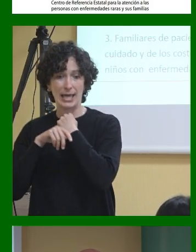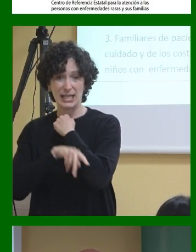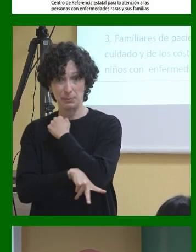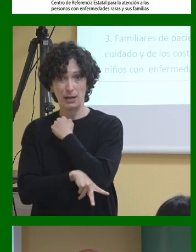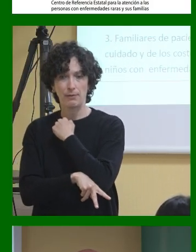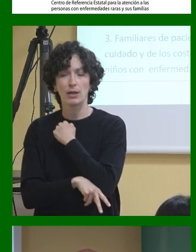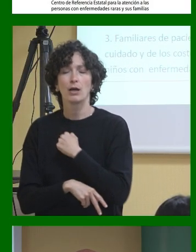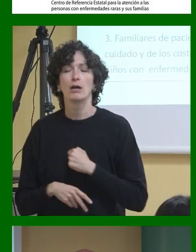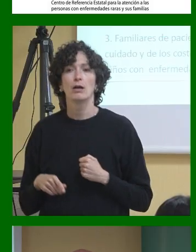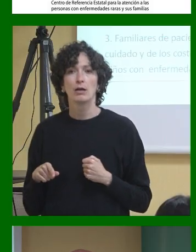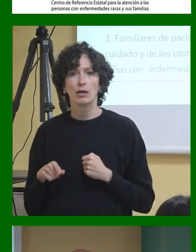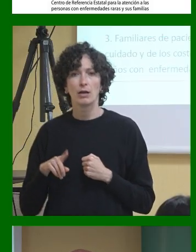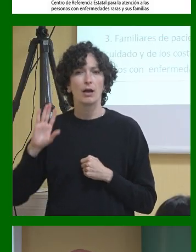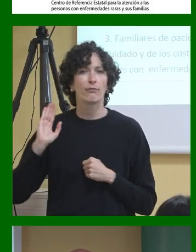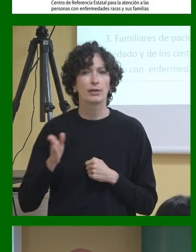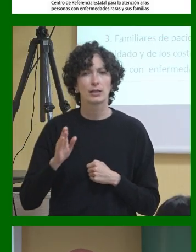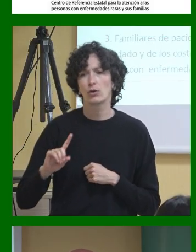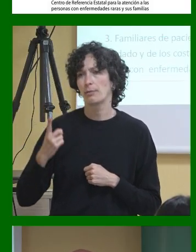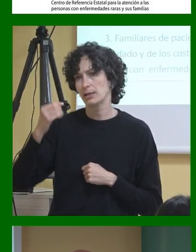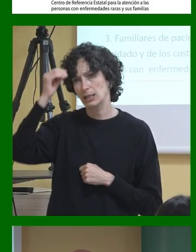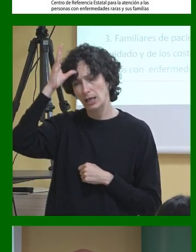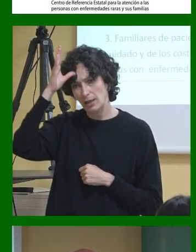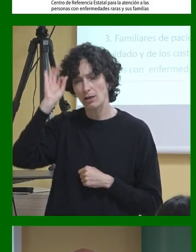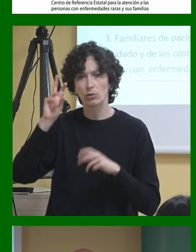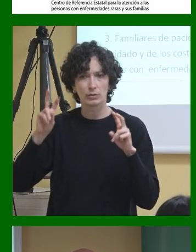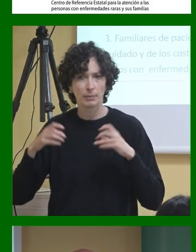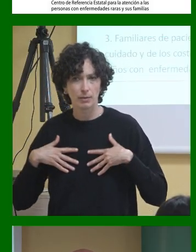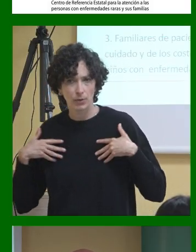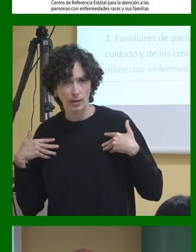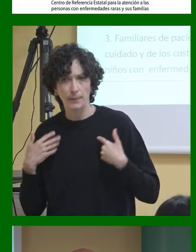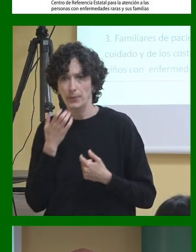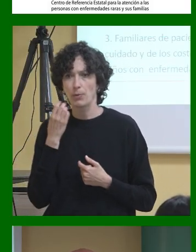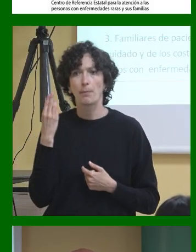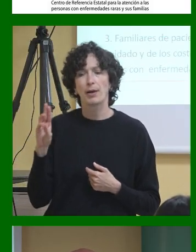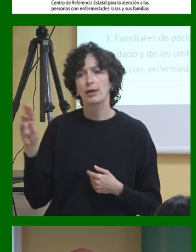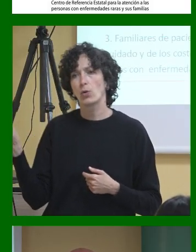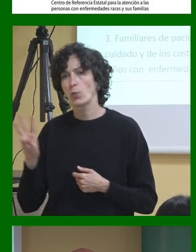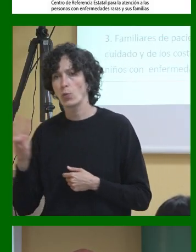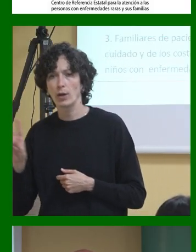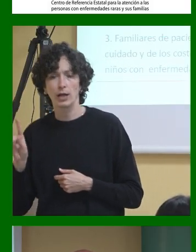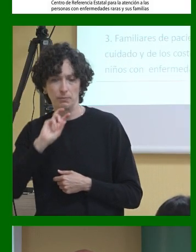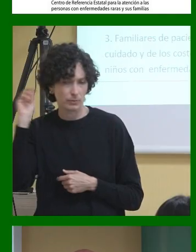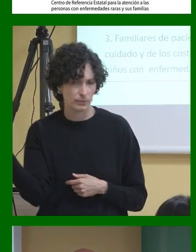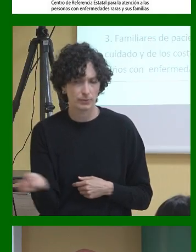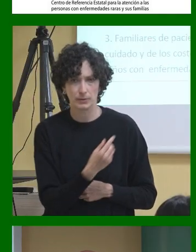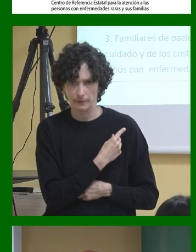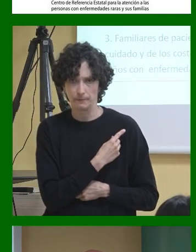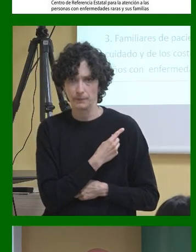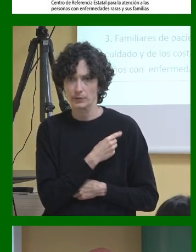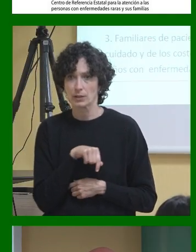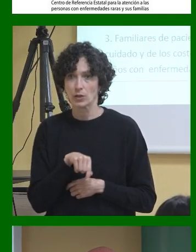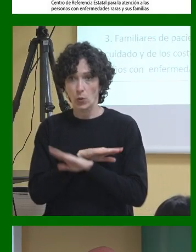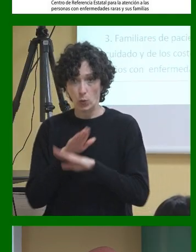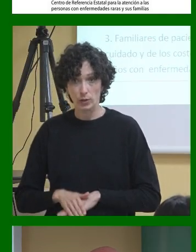estas afectan sobre todo a la inteligencia, a temas emocionales como Prader-Willi, CTNB1, FOXP1 y MAIR, esta última